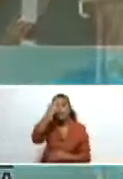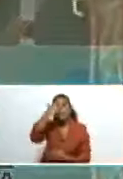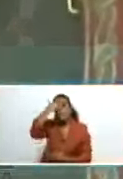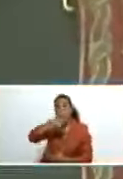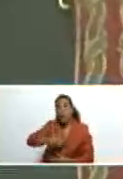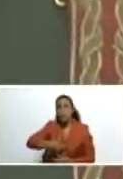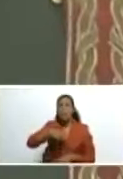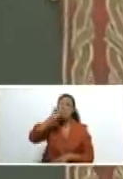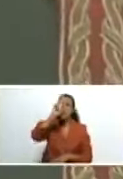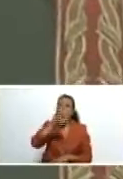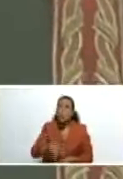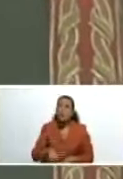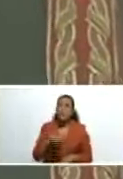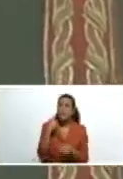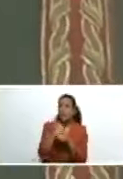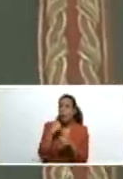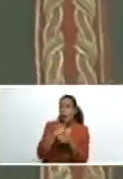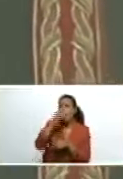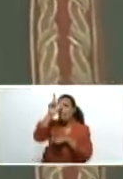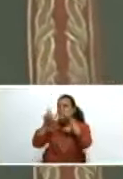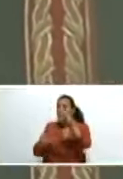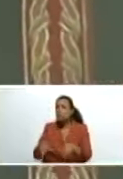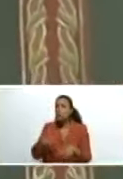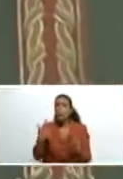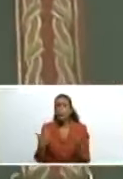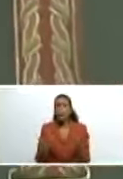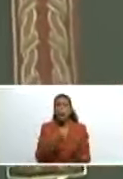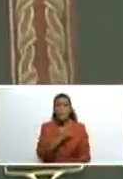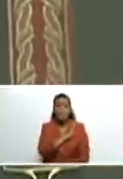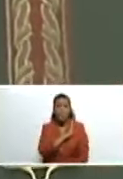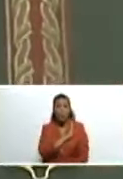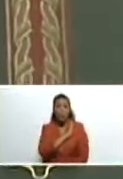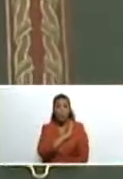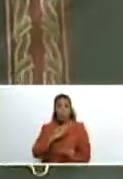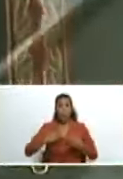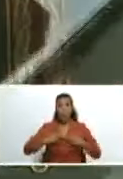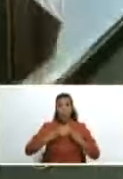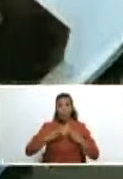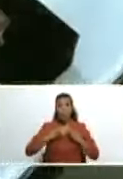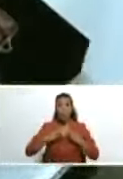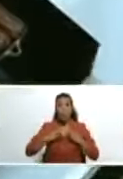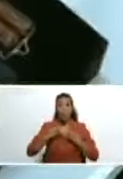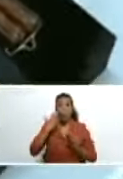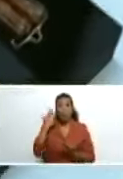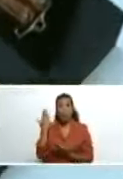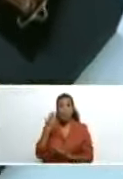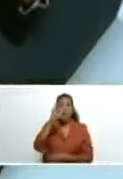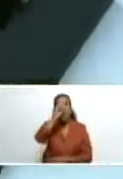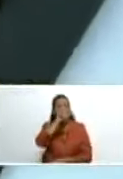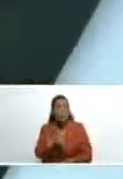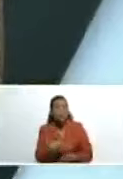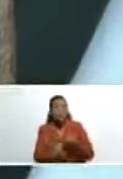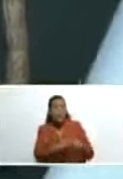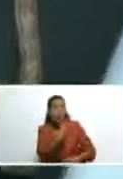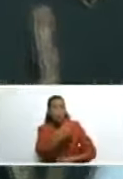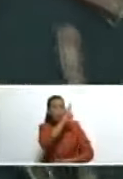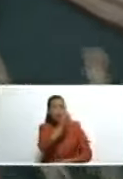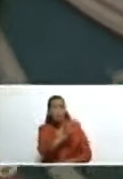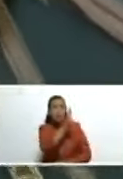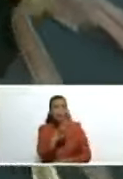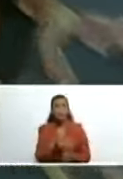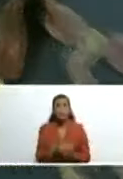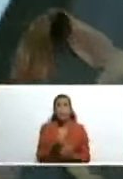la cotidianidad. Vamos a ver objetos de nuestro libertador de ese día a día. ¿Qué tenemos aquí?